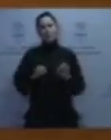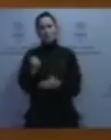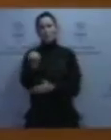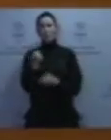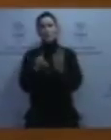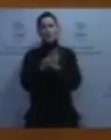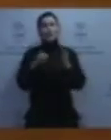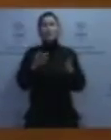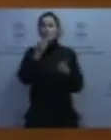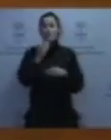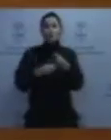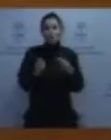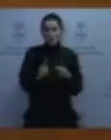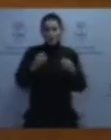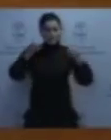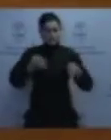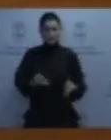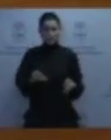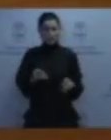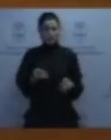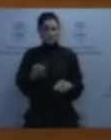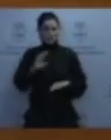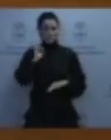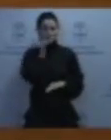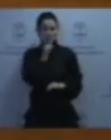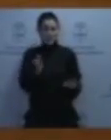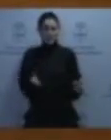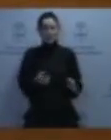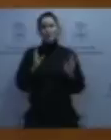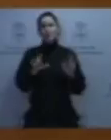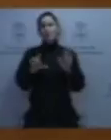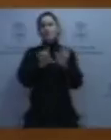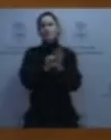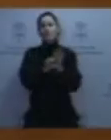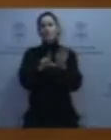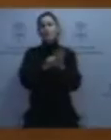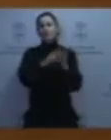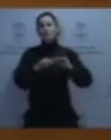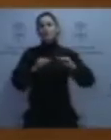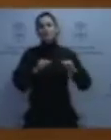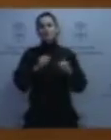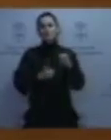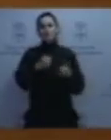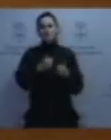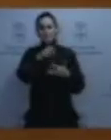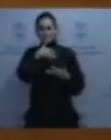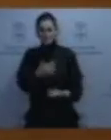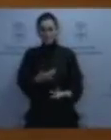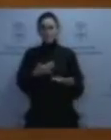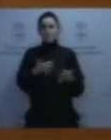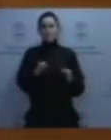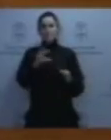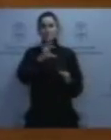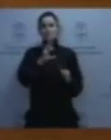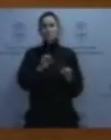la inseguridad tenemosla ya asegurada. Esta ley y la su aplicación a las convocatorias en marcha tiene el apoyo del SIMPA,